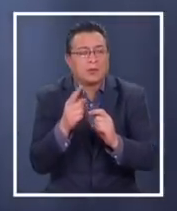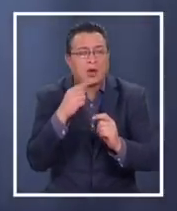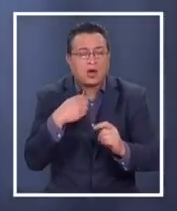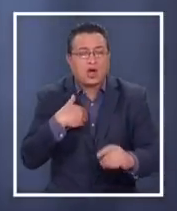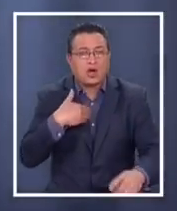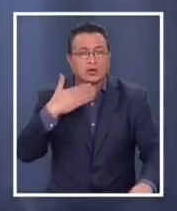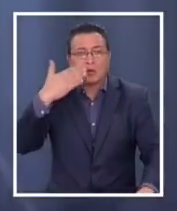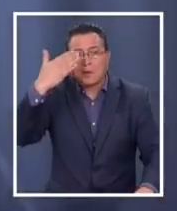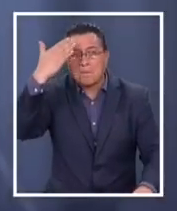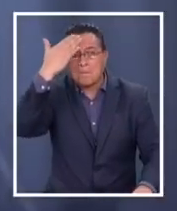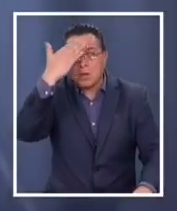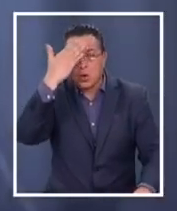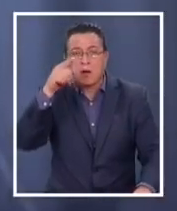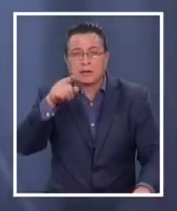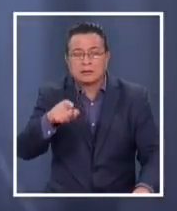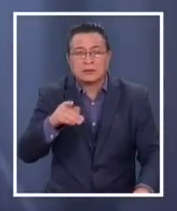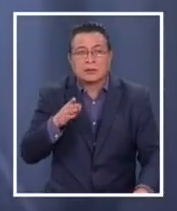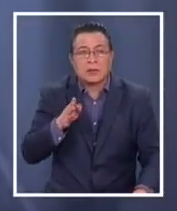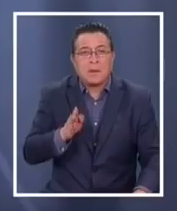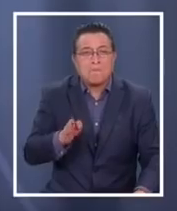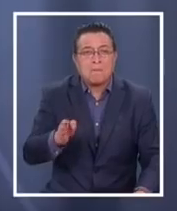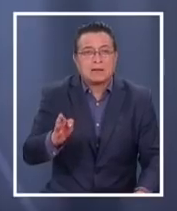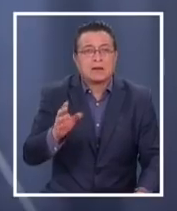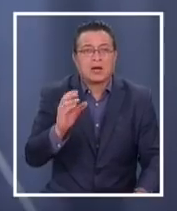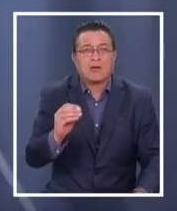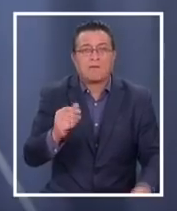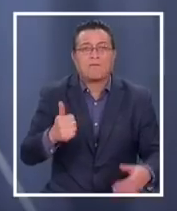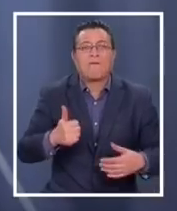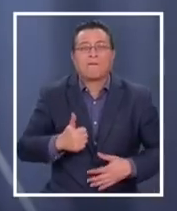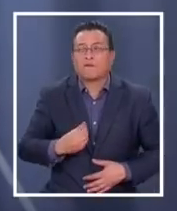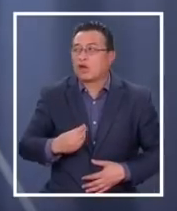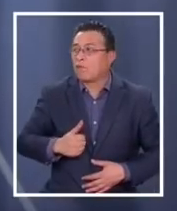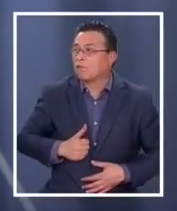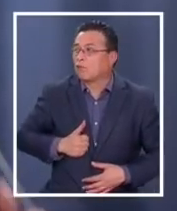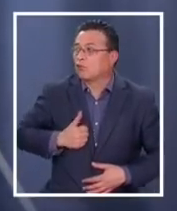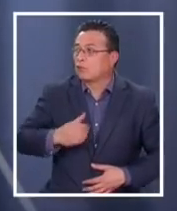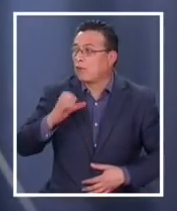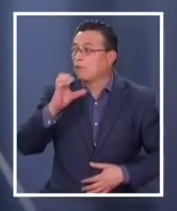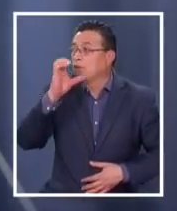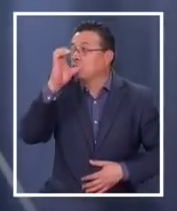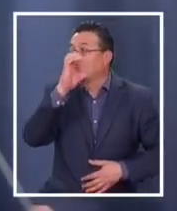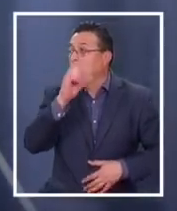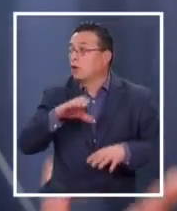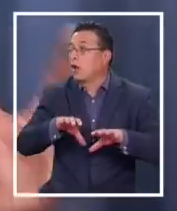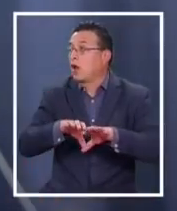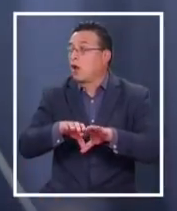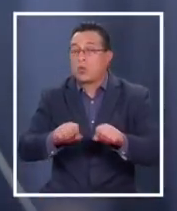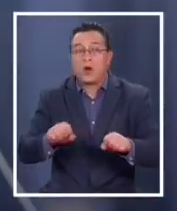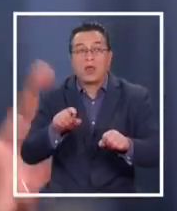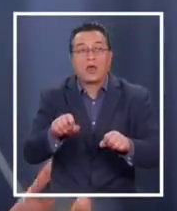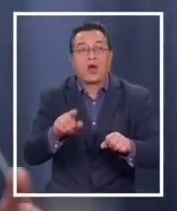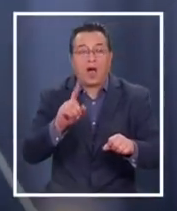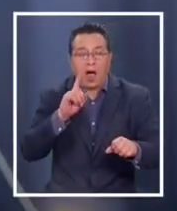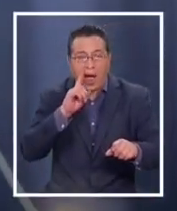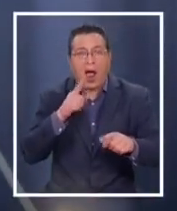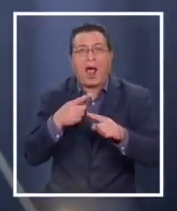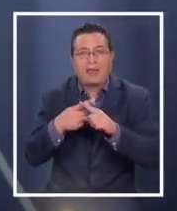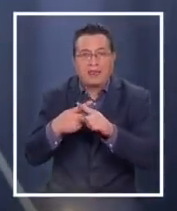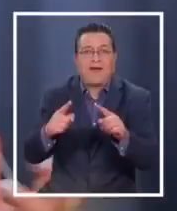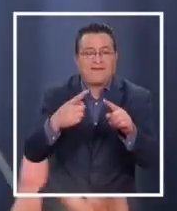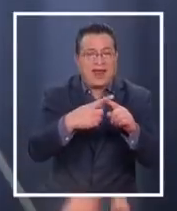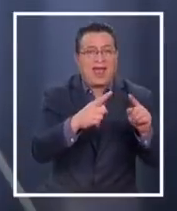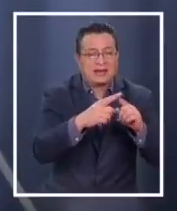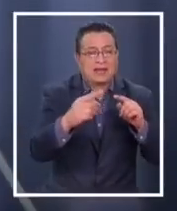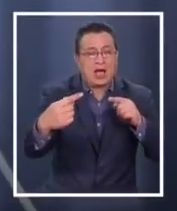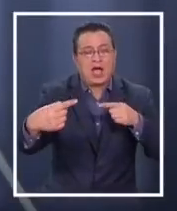preocupa es que se mantenga primero la buena voluntad de entender que esto es la búsqueda de un acuerdo, ¿verdad? Que van a haber diferencias, por supuesto, entre la oposición,